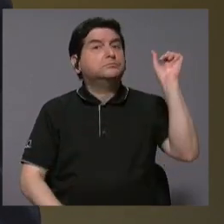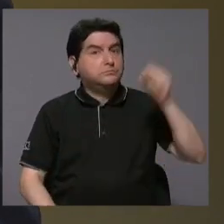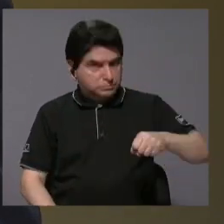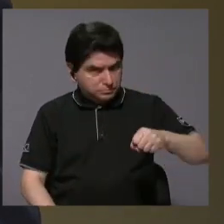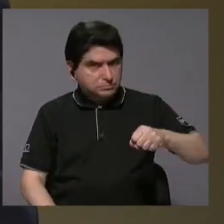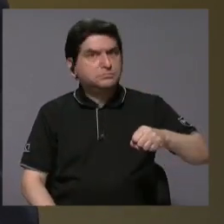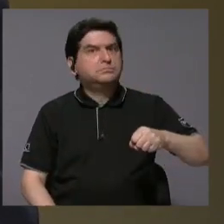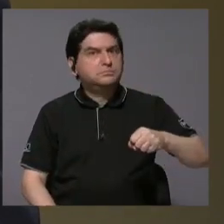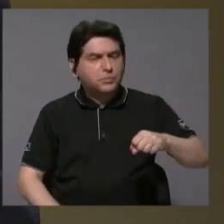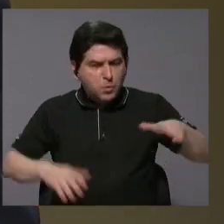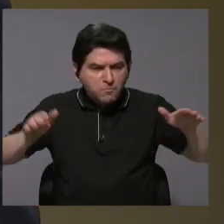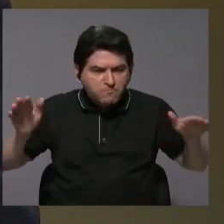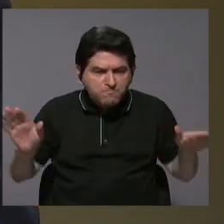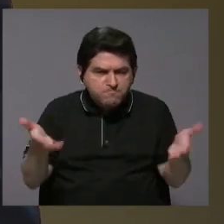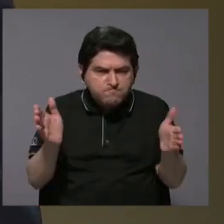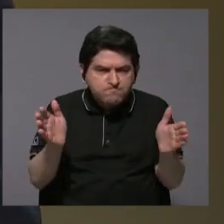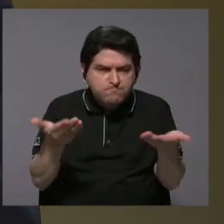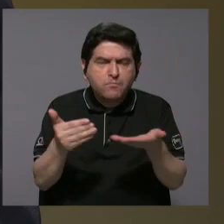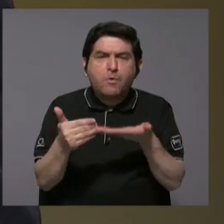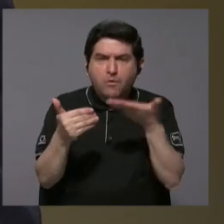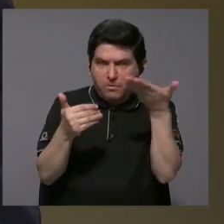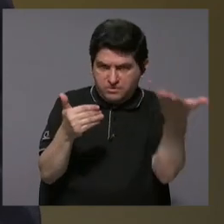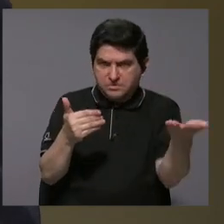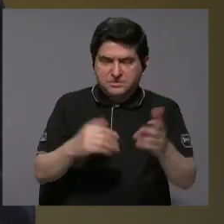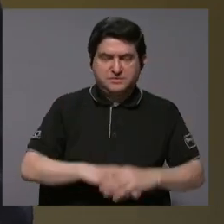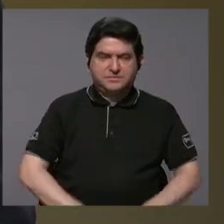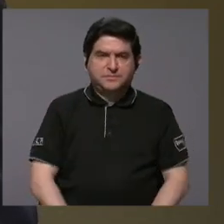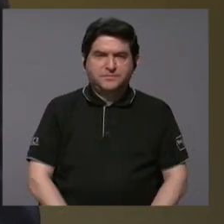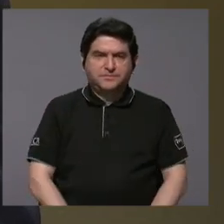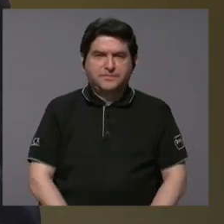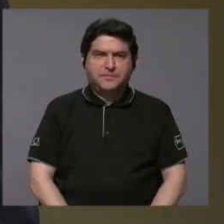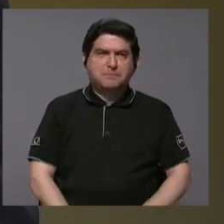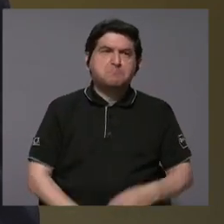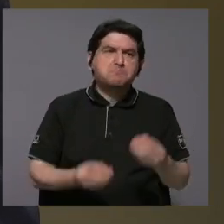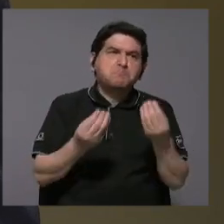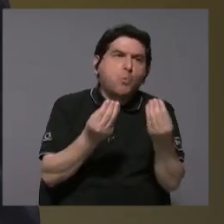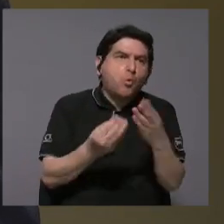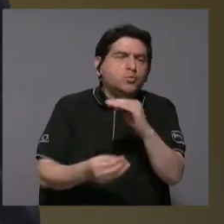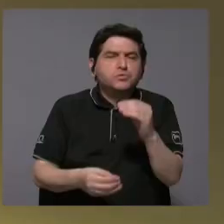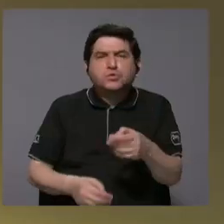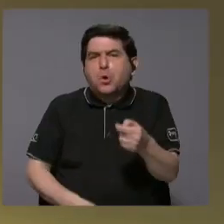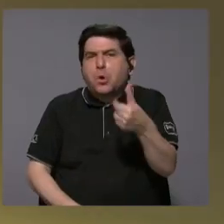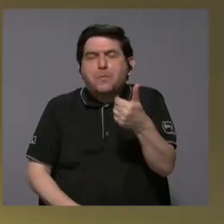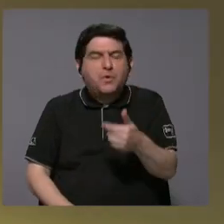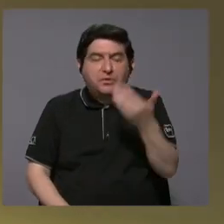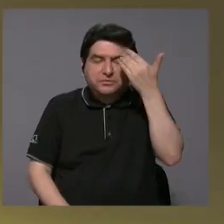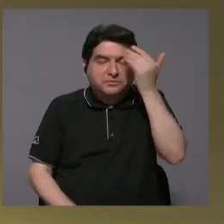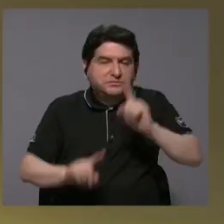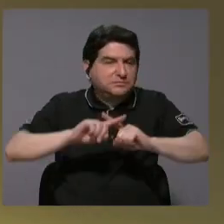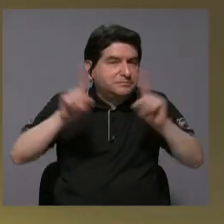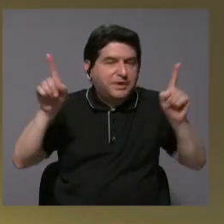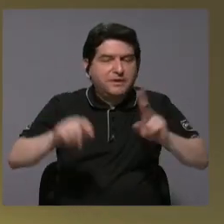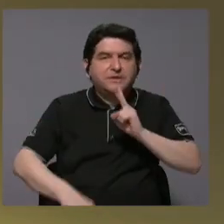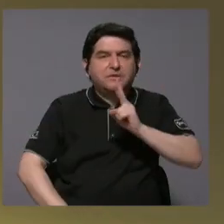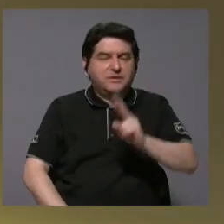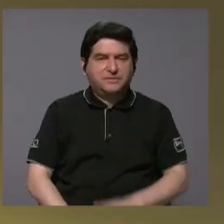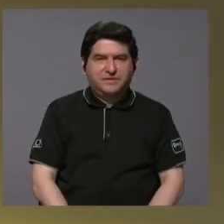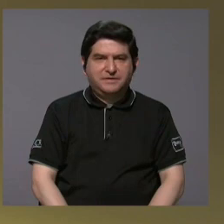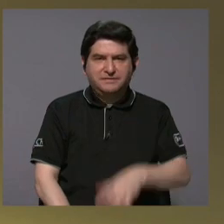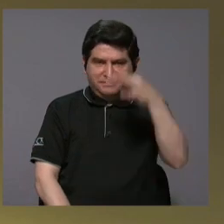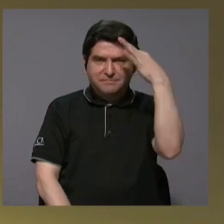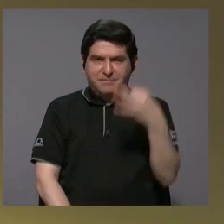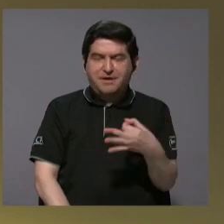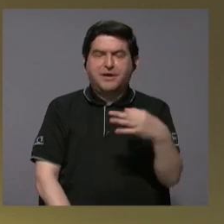ha empujado algunas cosas, mucho o poco, pero que en realidad creo que ha